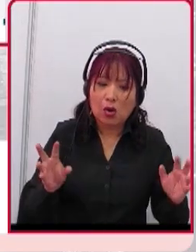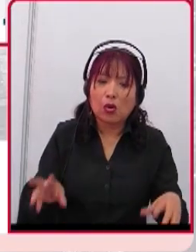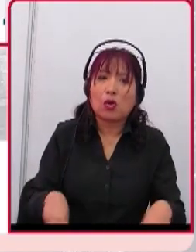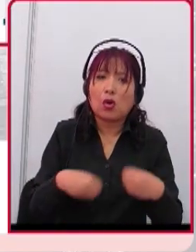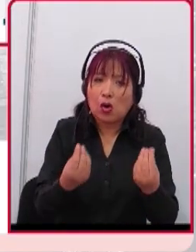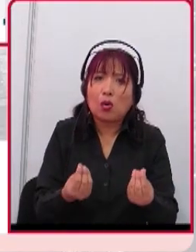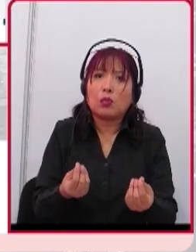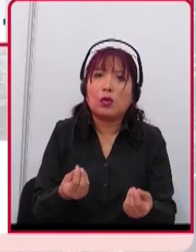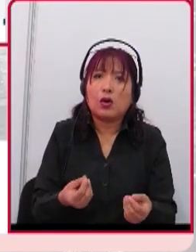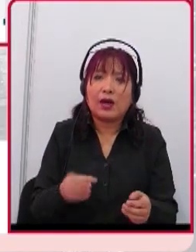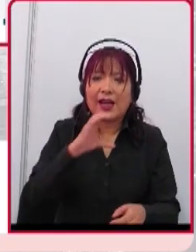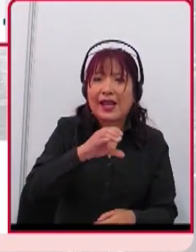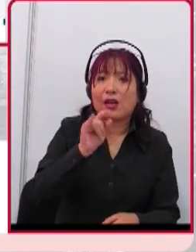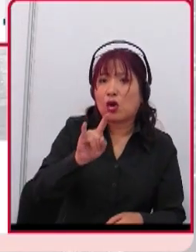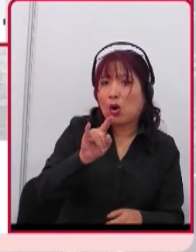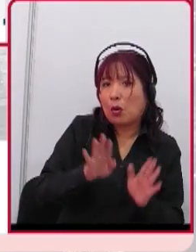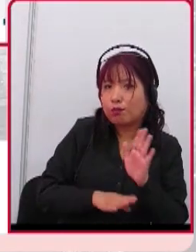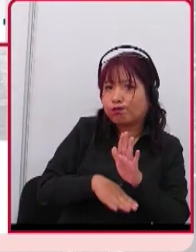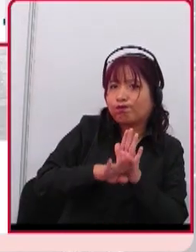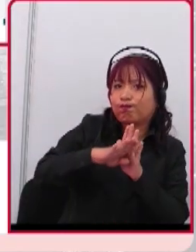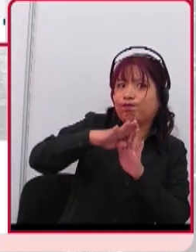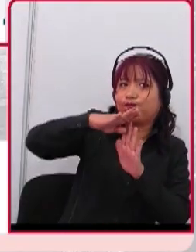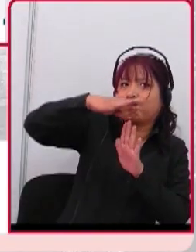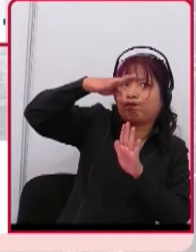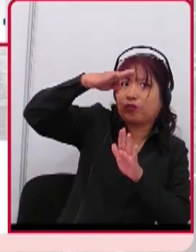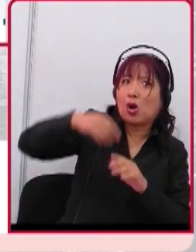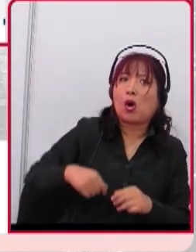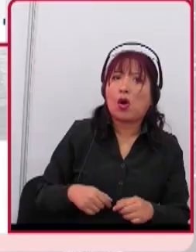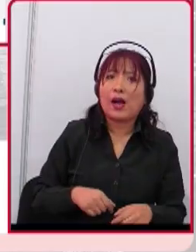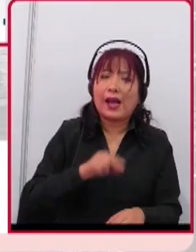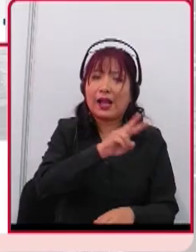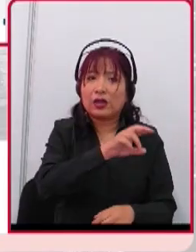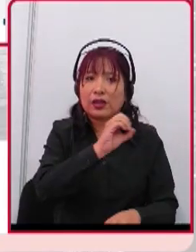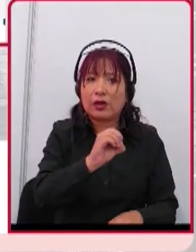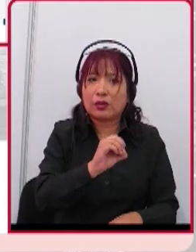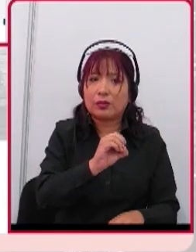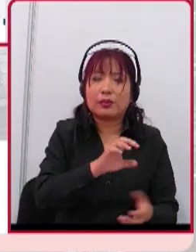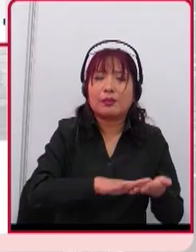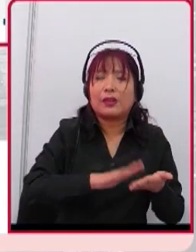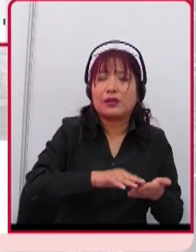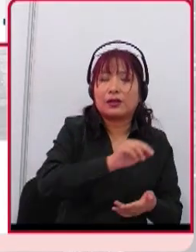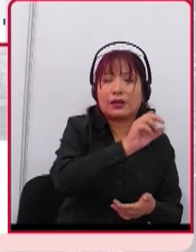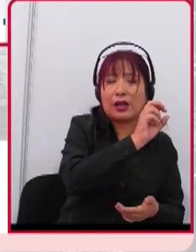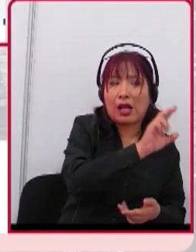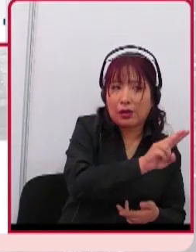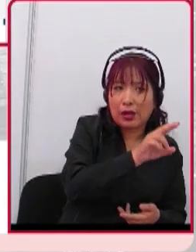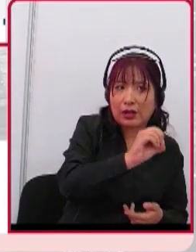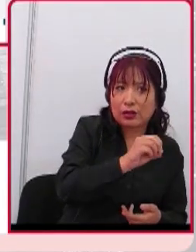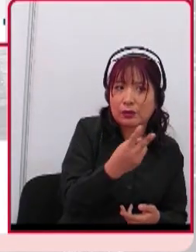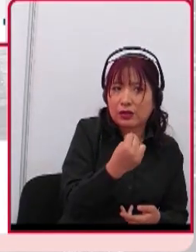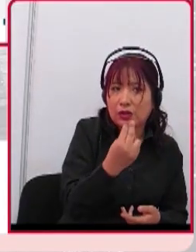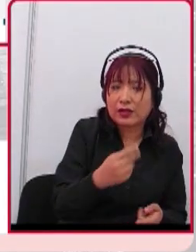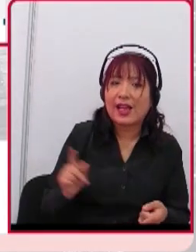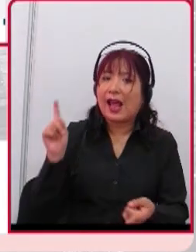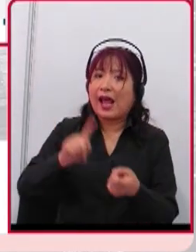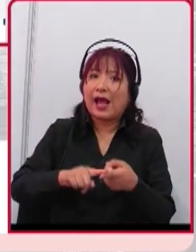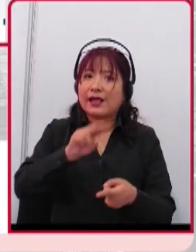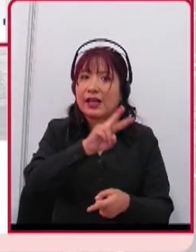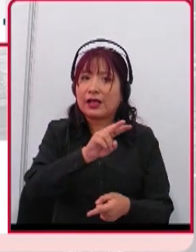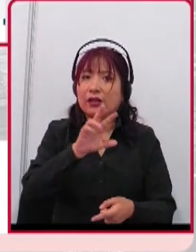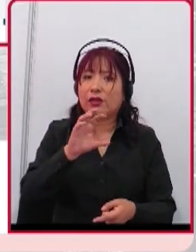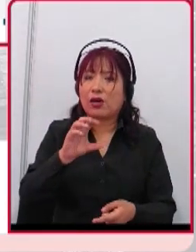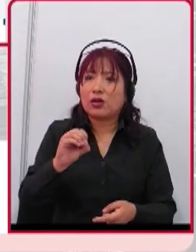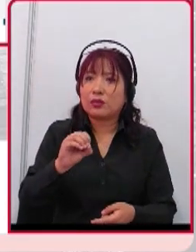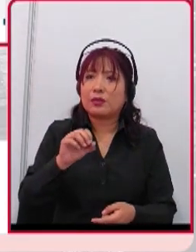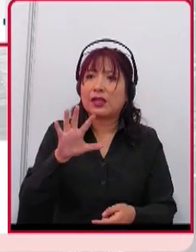futura de cobre en los siguientes años, al 2032 y al 2050. También determinar el impacto promedio de cuál sería por cada